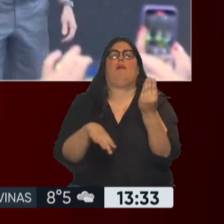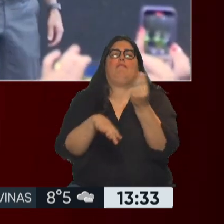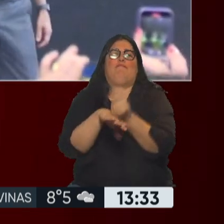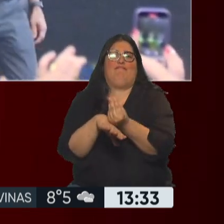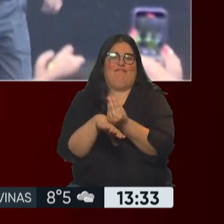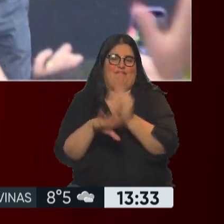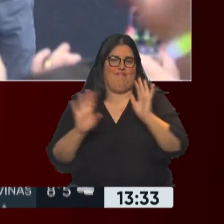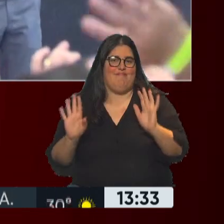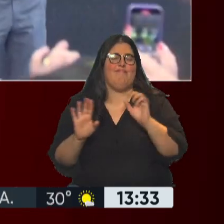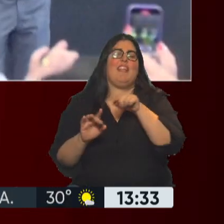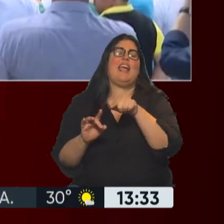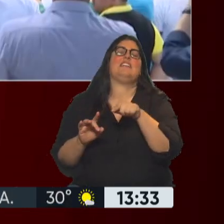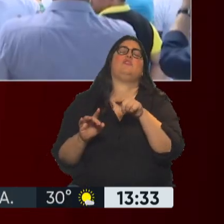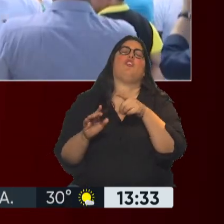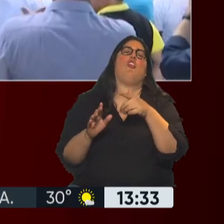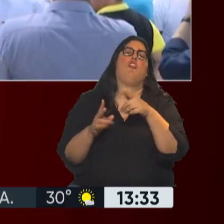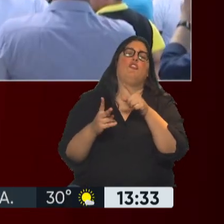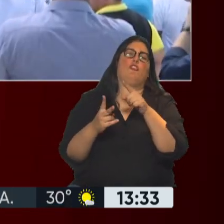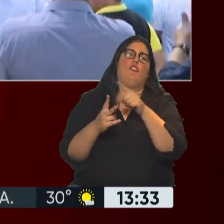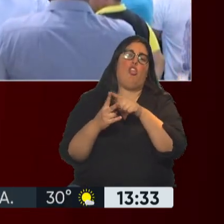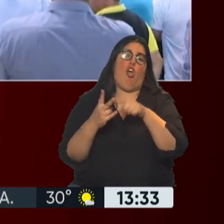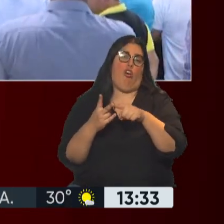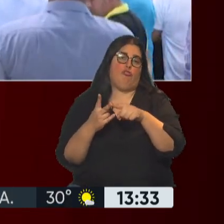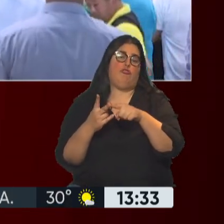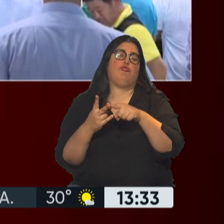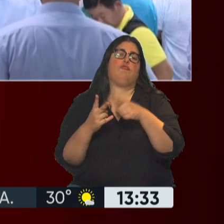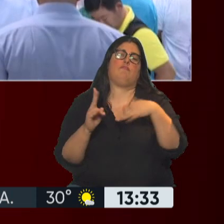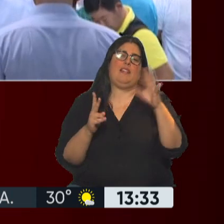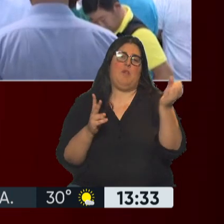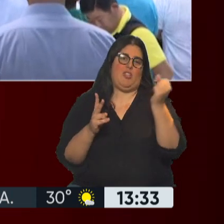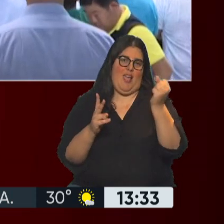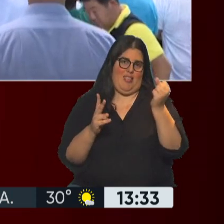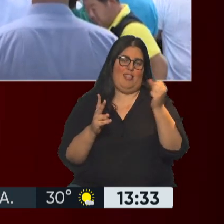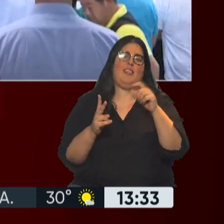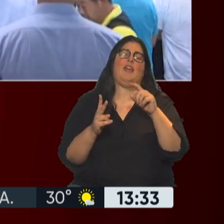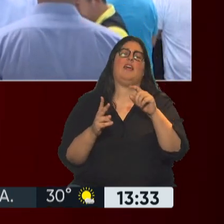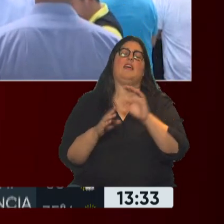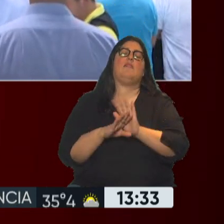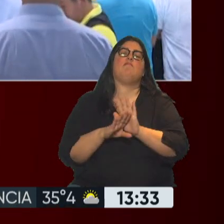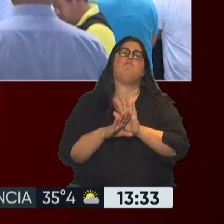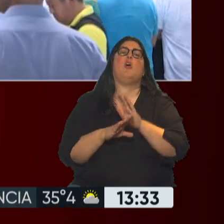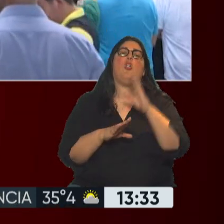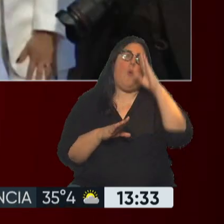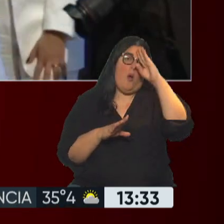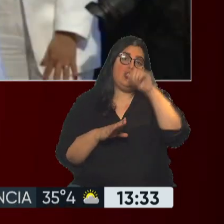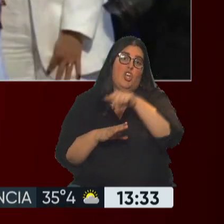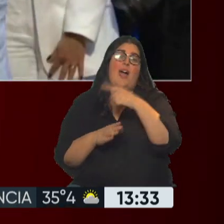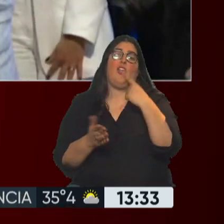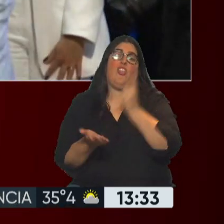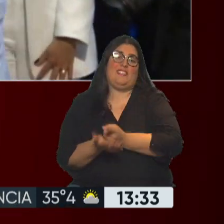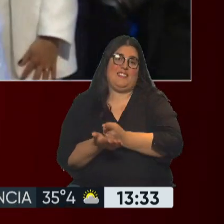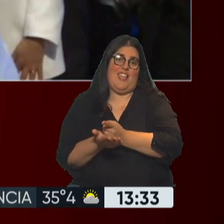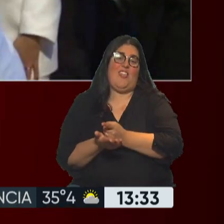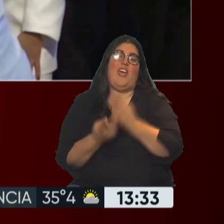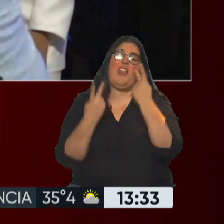dicotomías o las dos partes que van a pesar al momento de que Bolsonaro llegue a tomar una decisión,